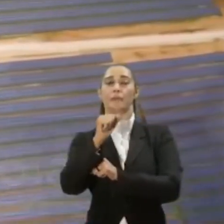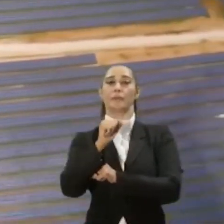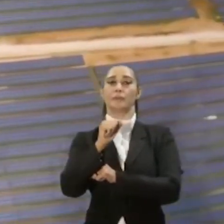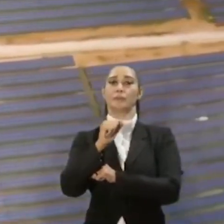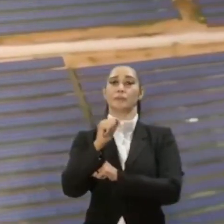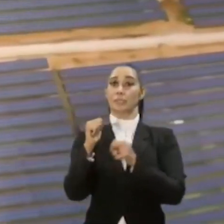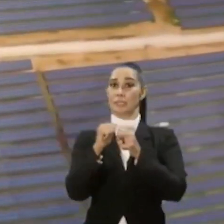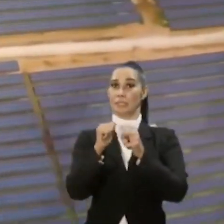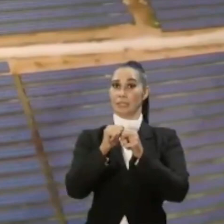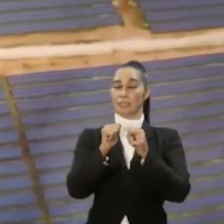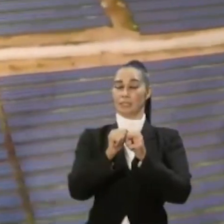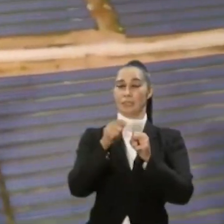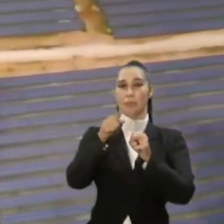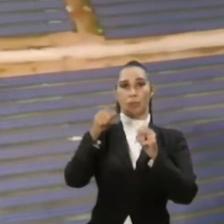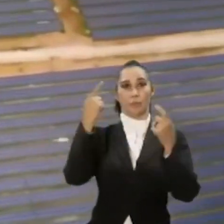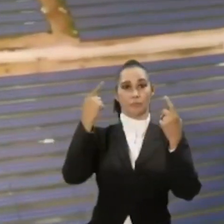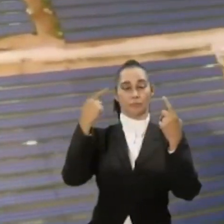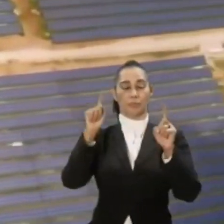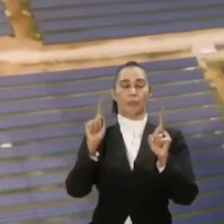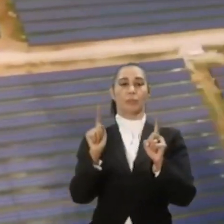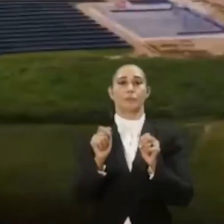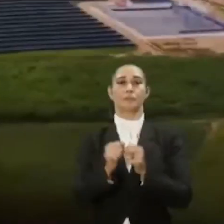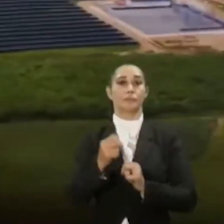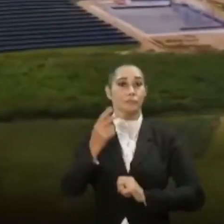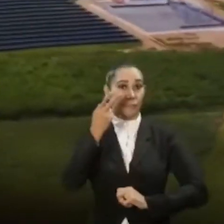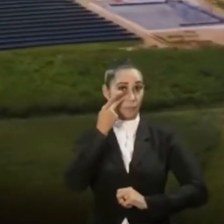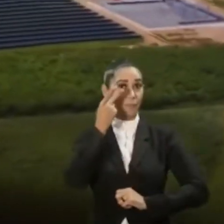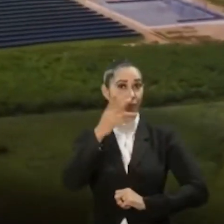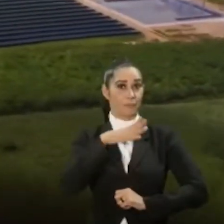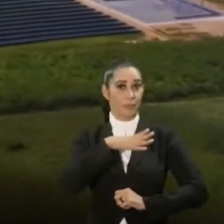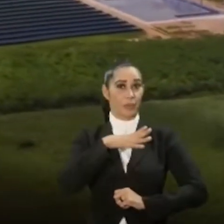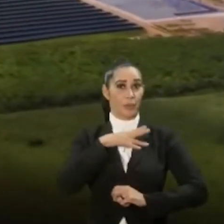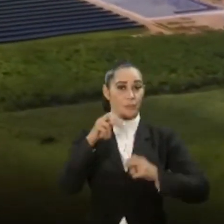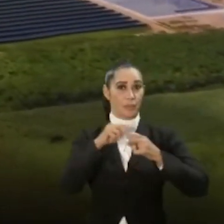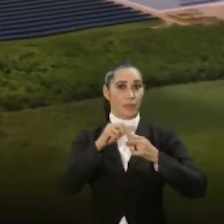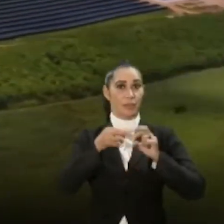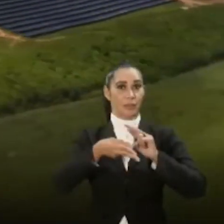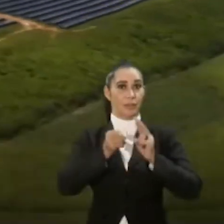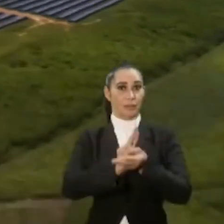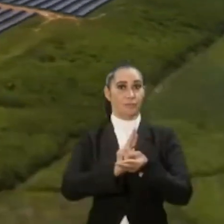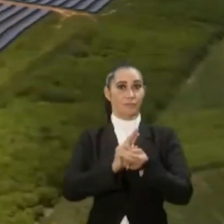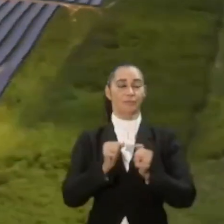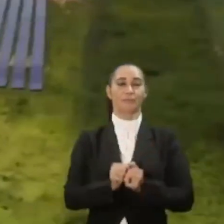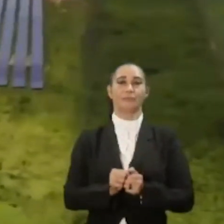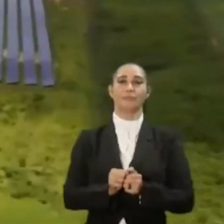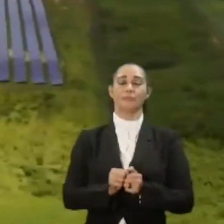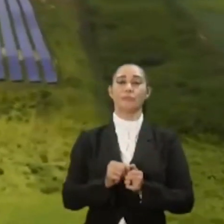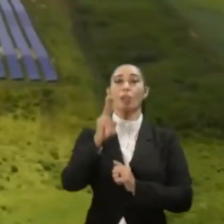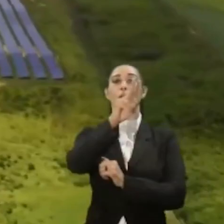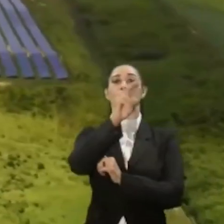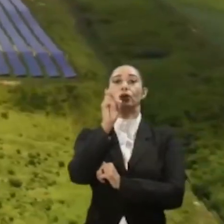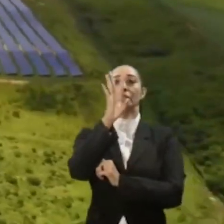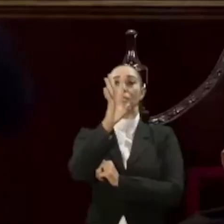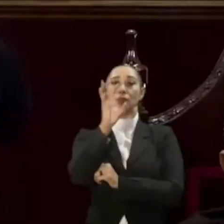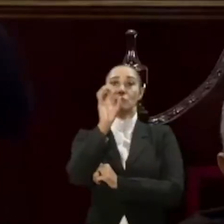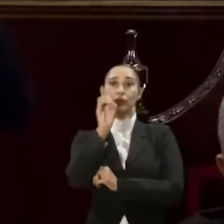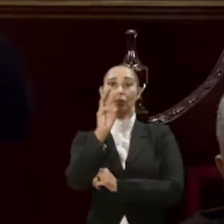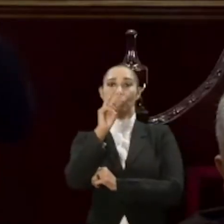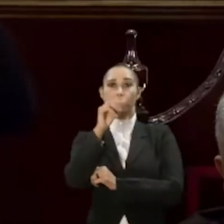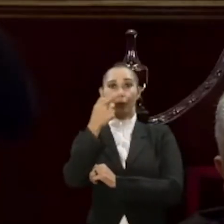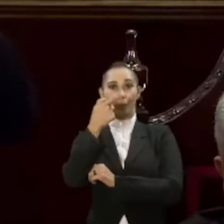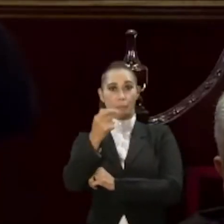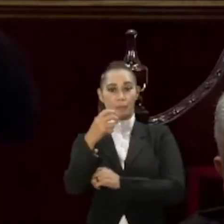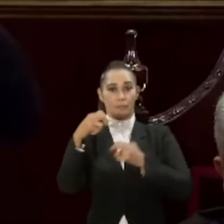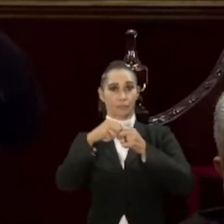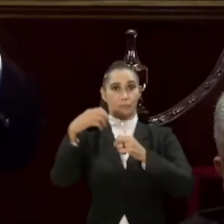cual se alcanzan, escuchen bien en energía renovable, se alcanza 250 megavatios de